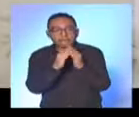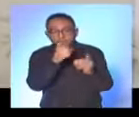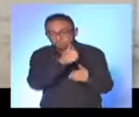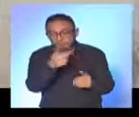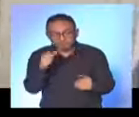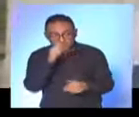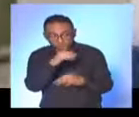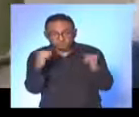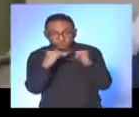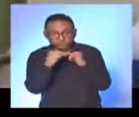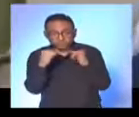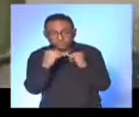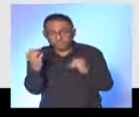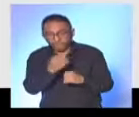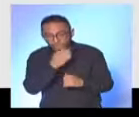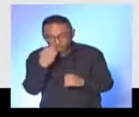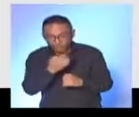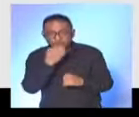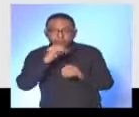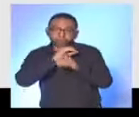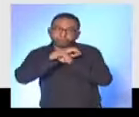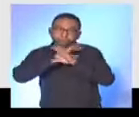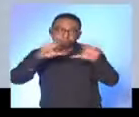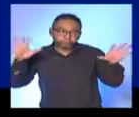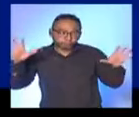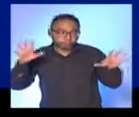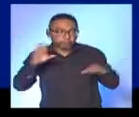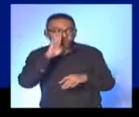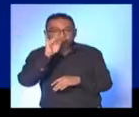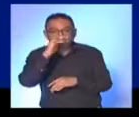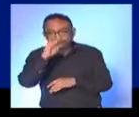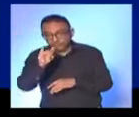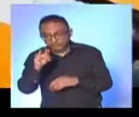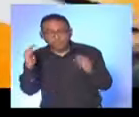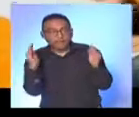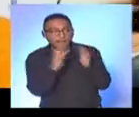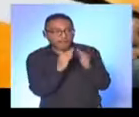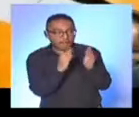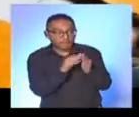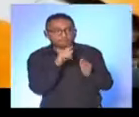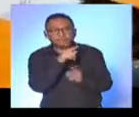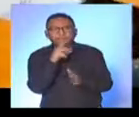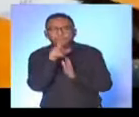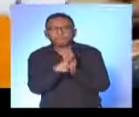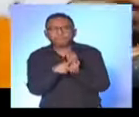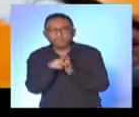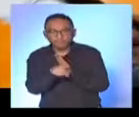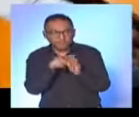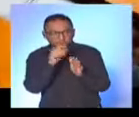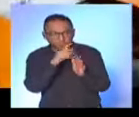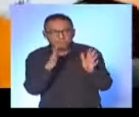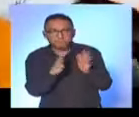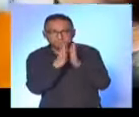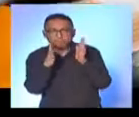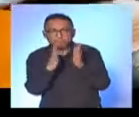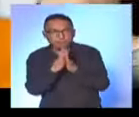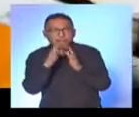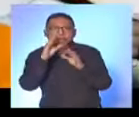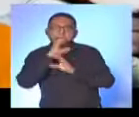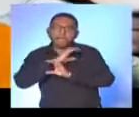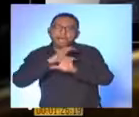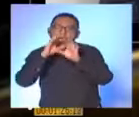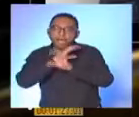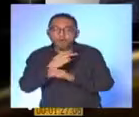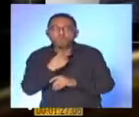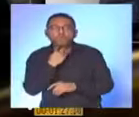institución educativa lanza la campaña Los Bachis en Casa, la cual es un video con la participación de todos cantando a una sola